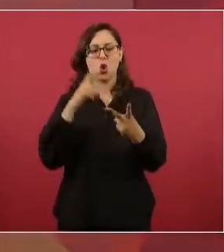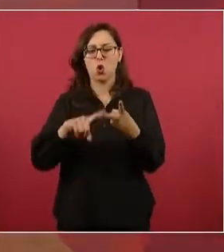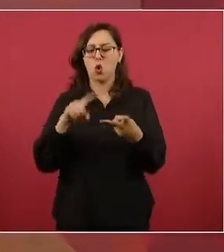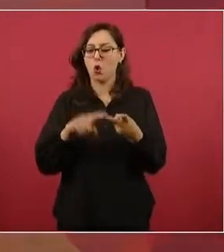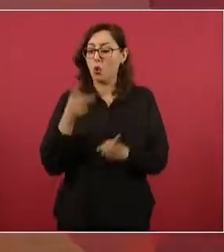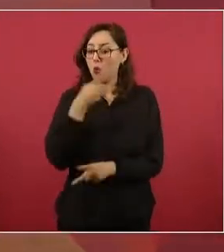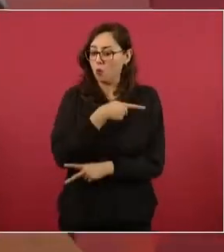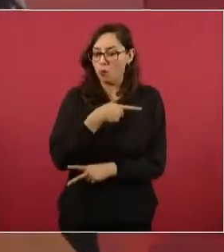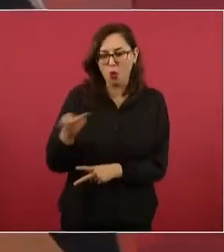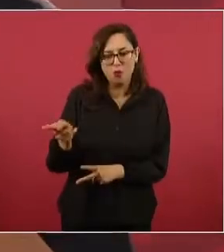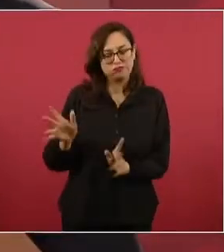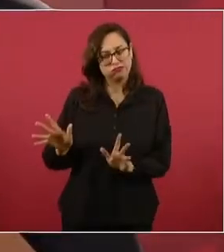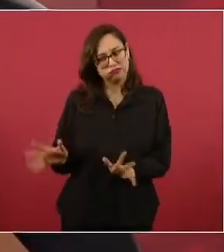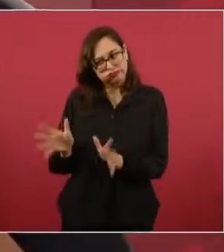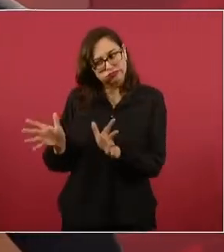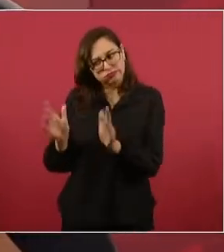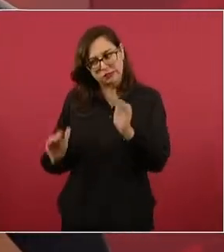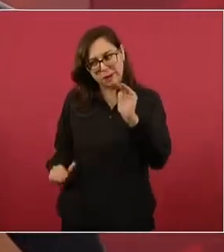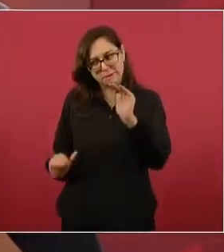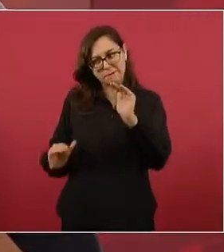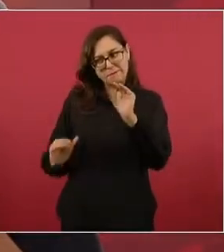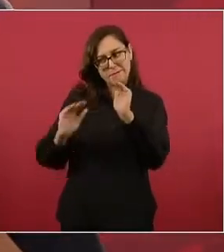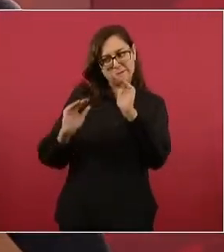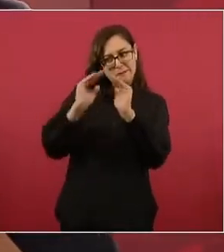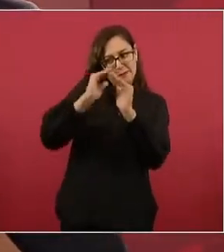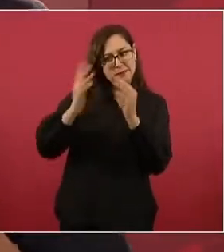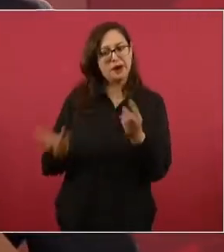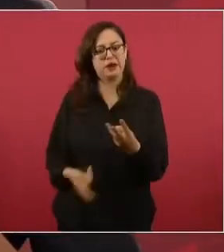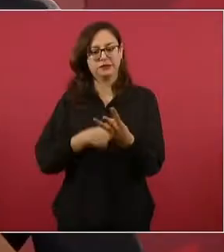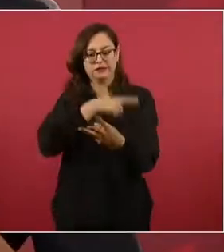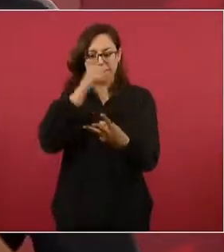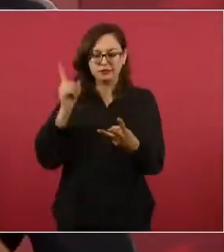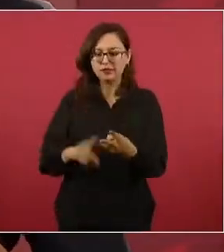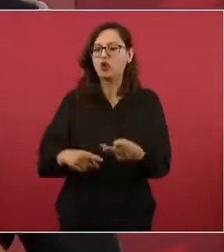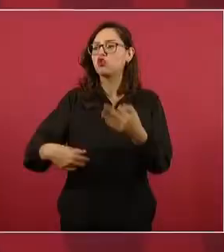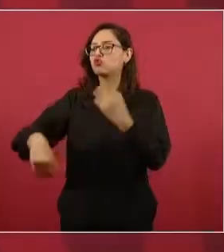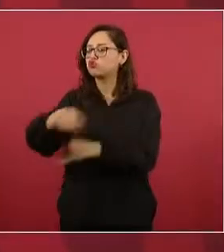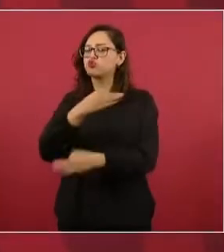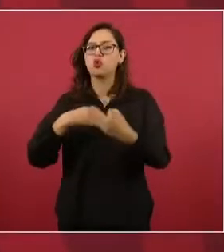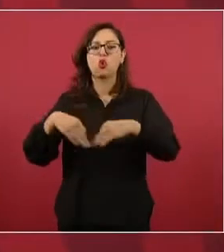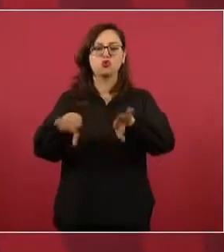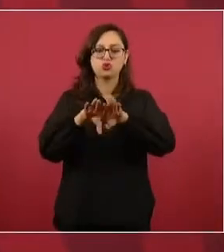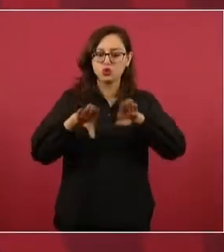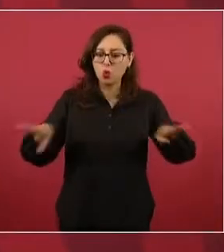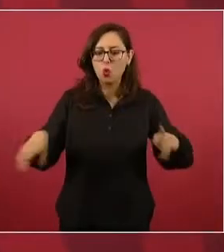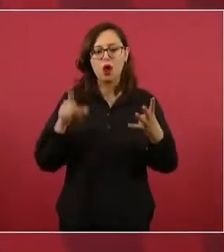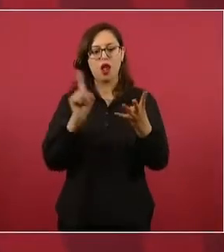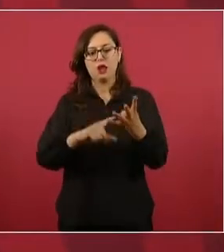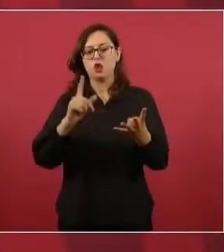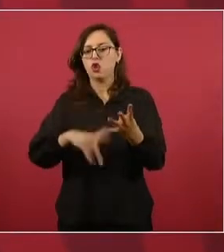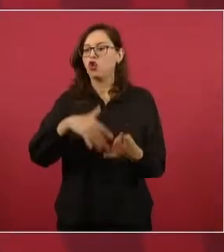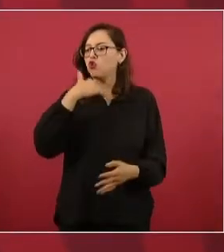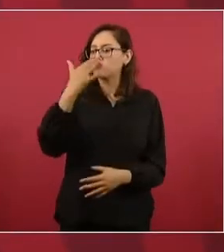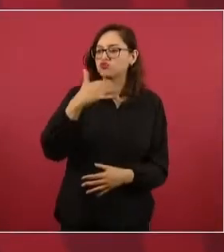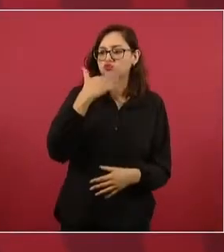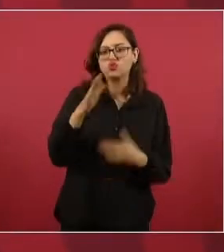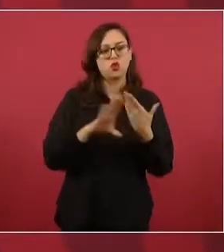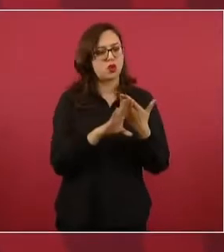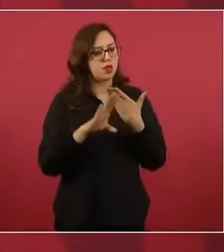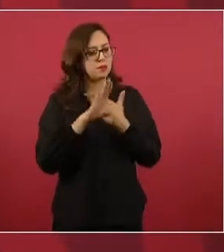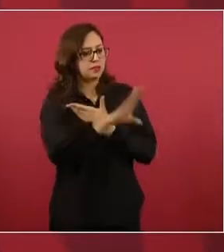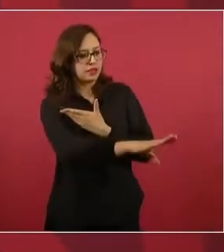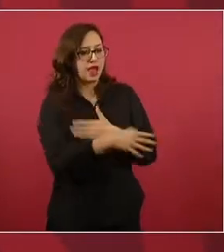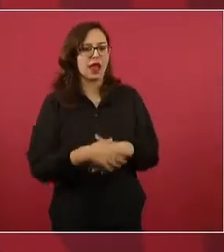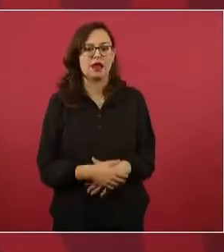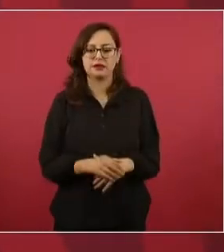pobreza, tiene que ver con el combate a la desigualdad, tiene que ver con el combate a la corrupción, tiene que ver con